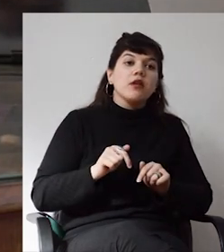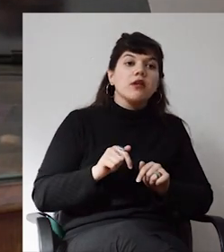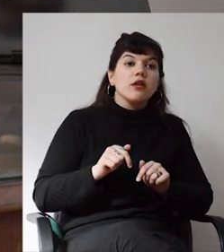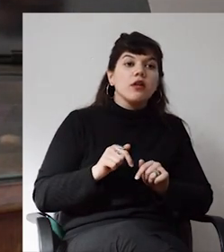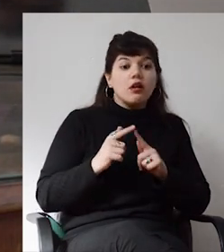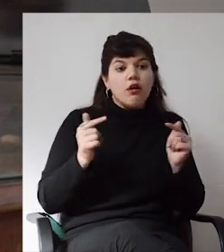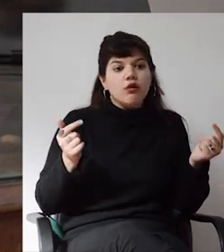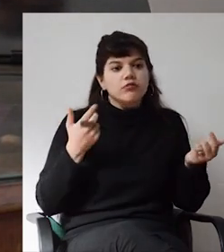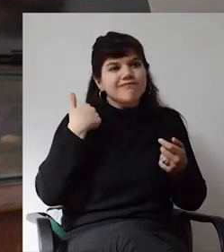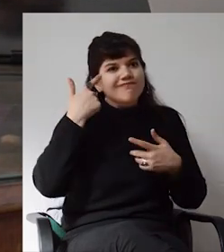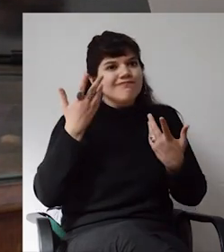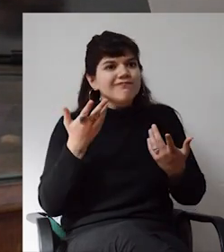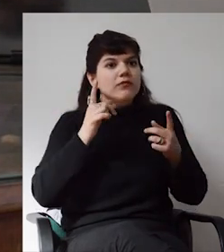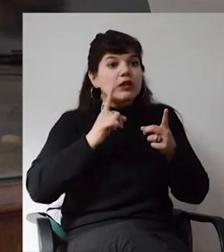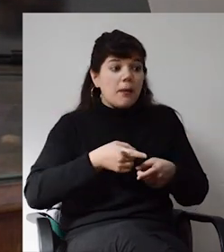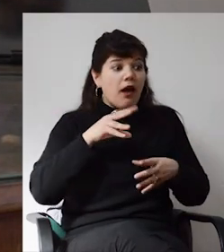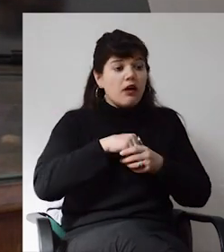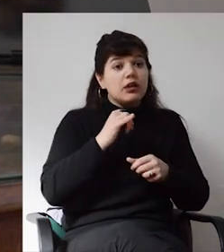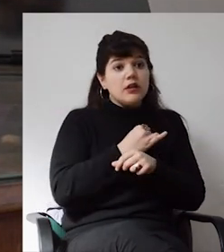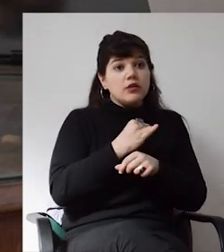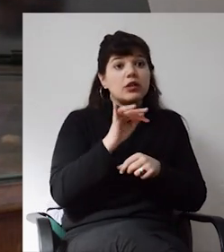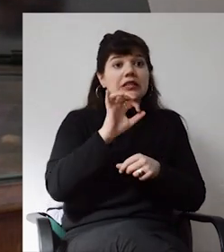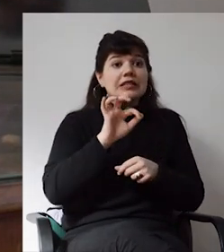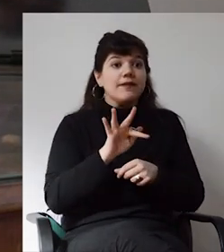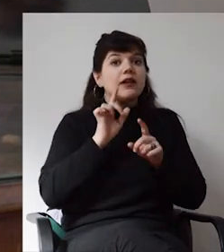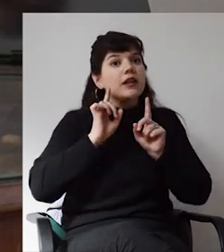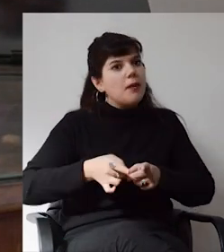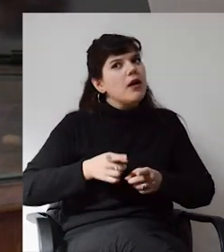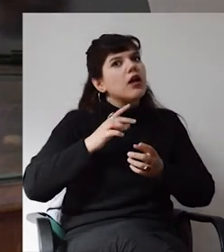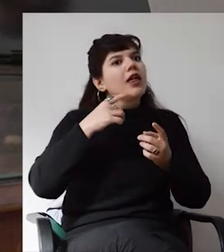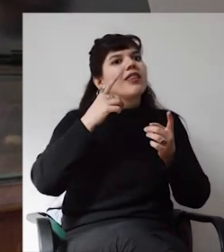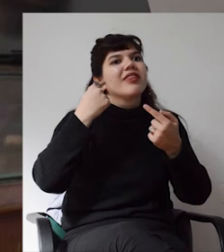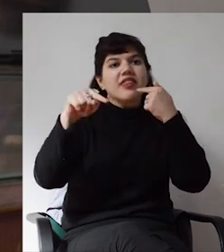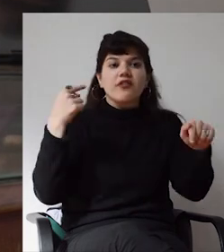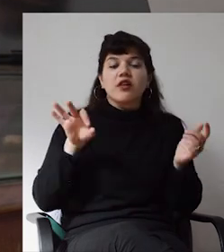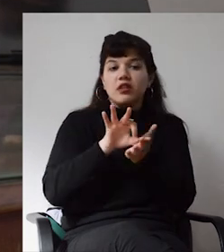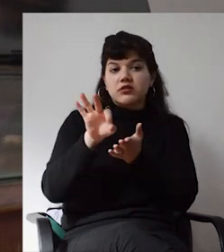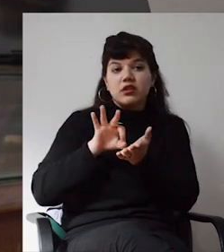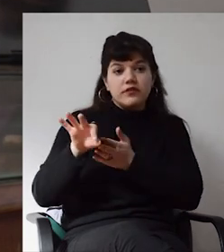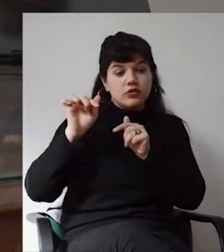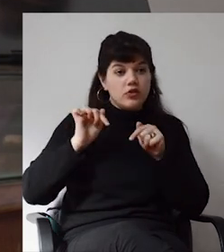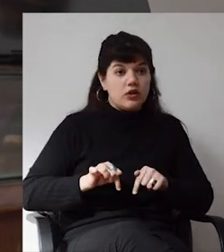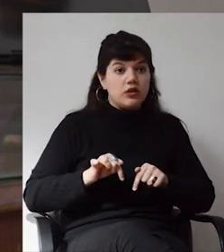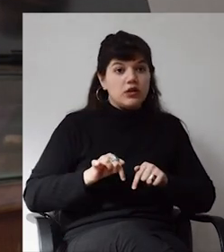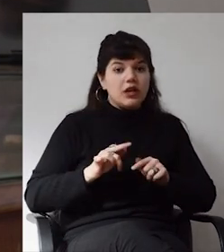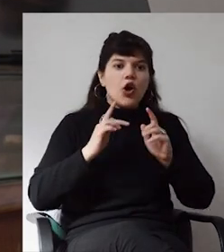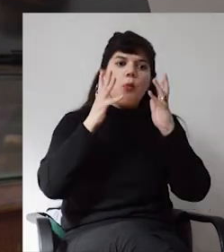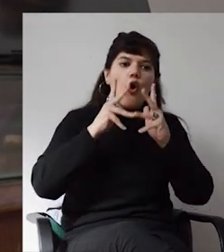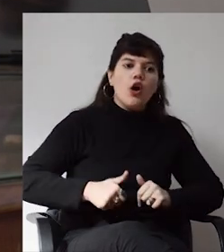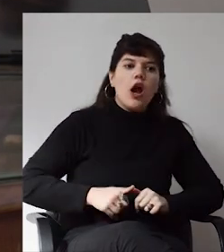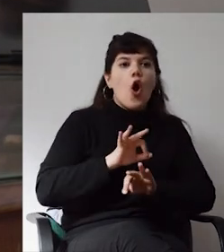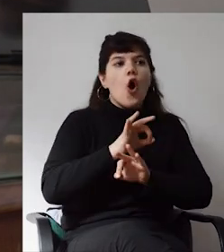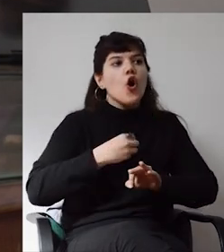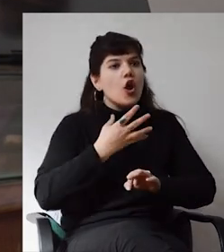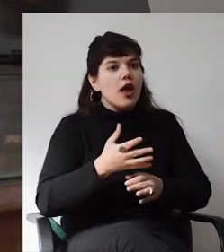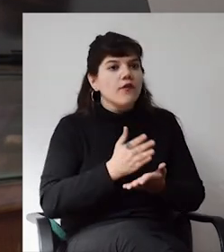Este tipo de cuestionamientos se están dando ahora en el ISEF, pero se están dando a nivel de muchos servicios. El tema de